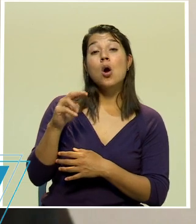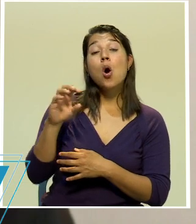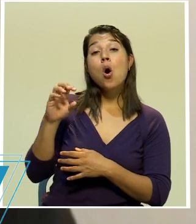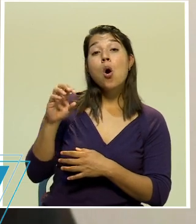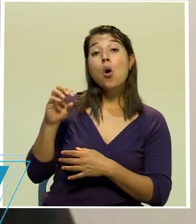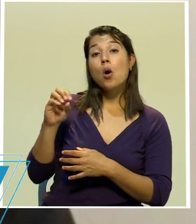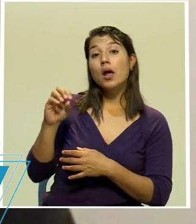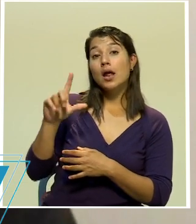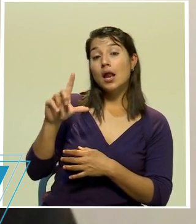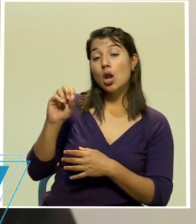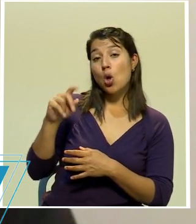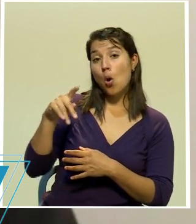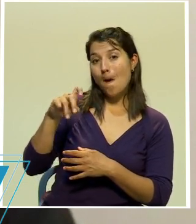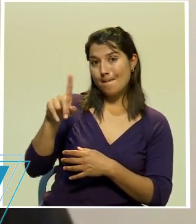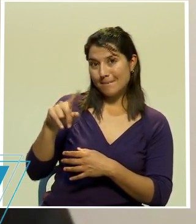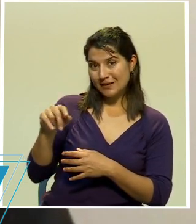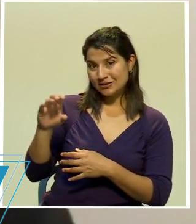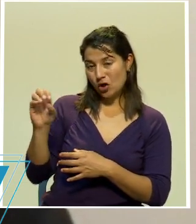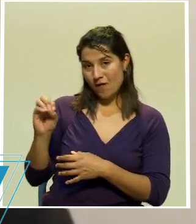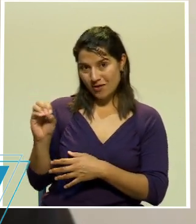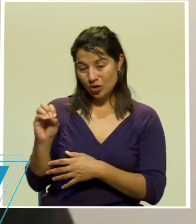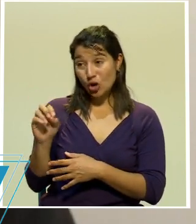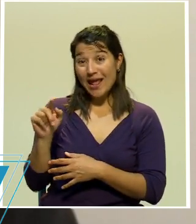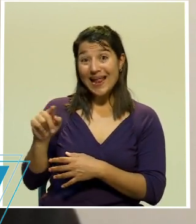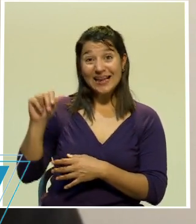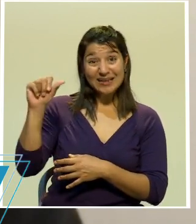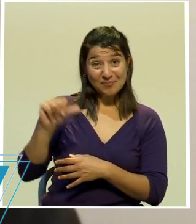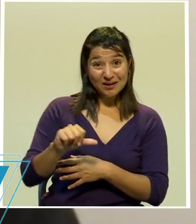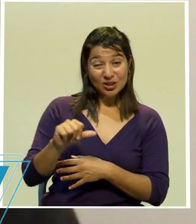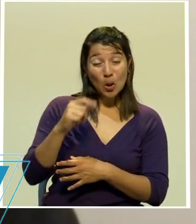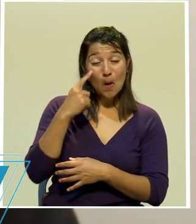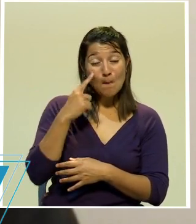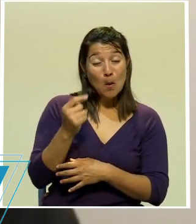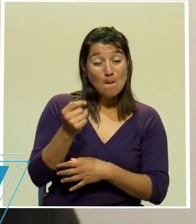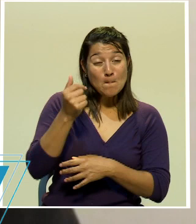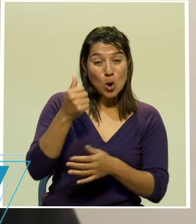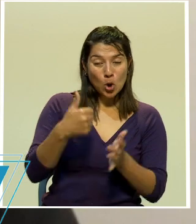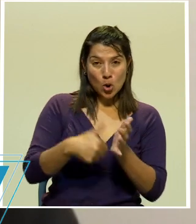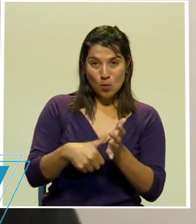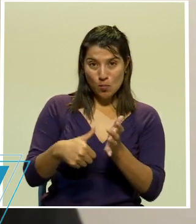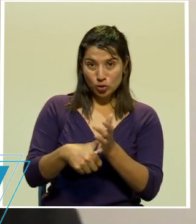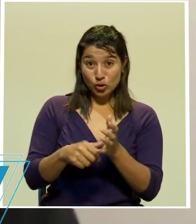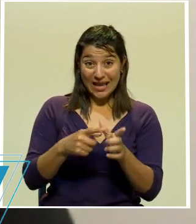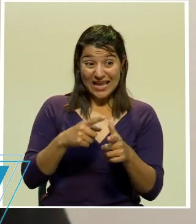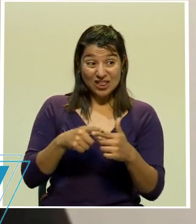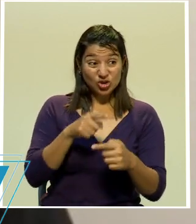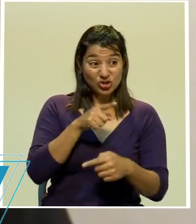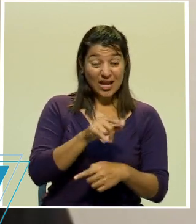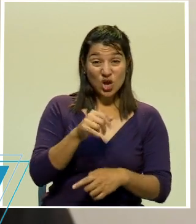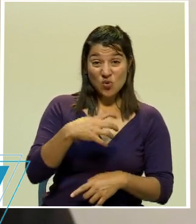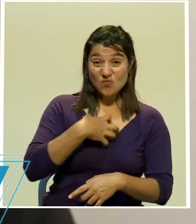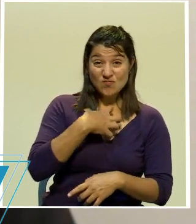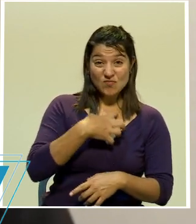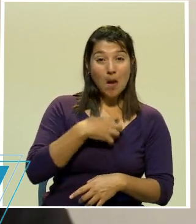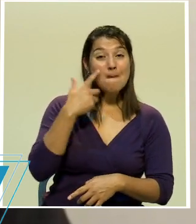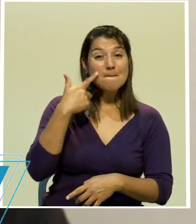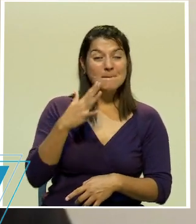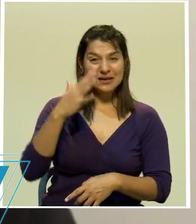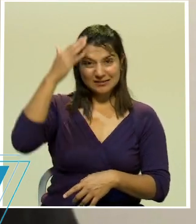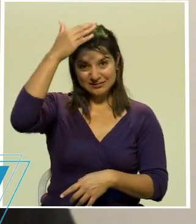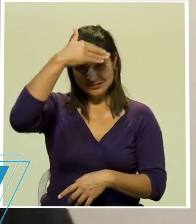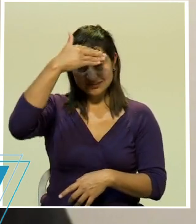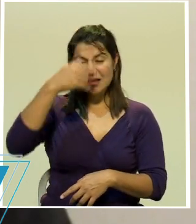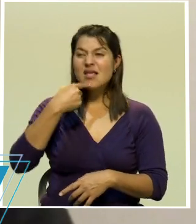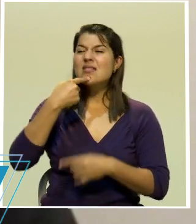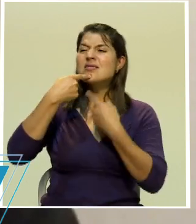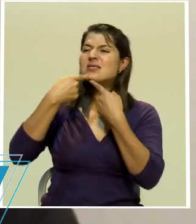por un margen muy pequeño contra Felipe Calderón Hinojosa, y él, en un tipo de berrinche similar al que está haciendo Donald Trump, declaró